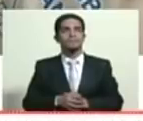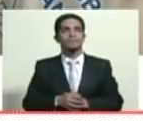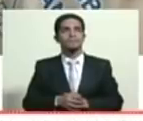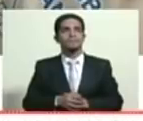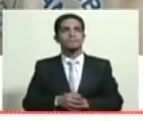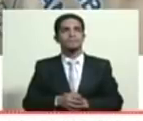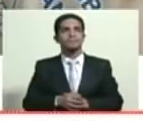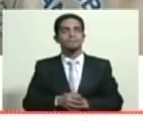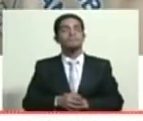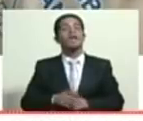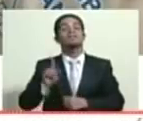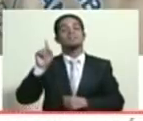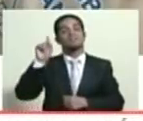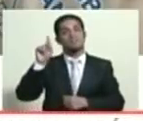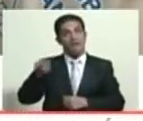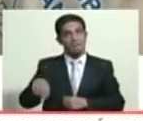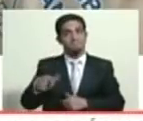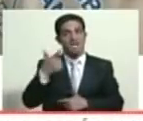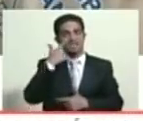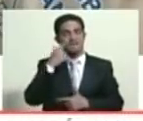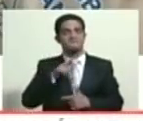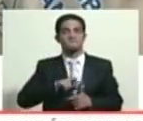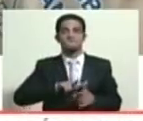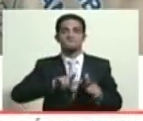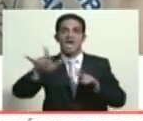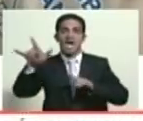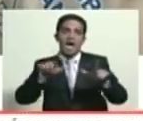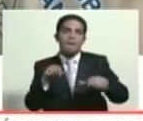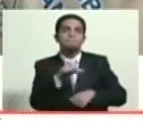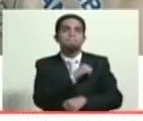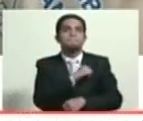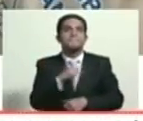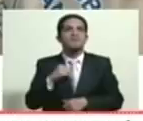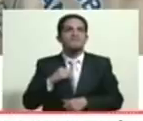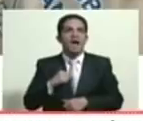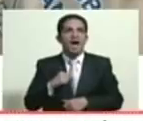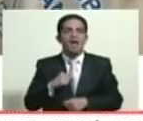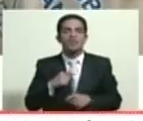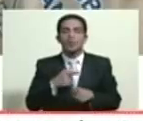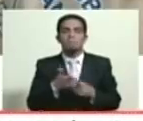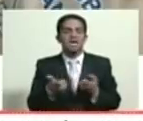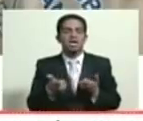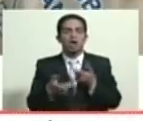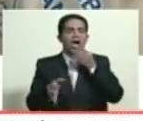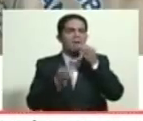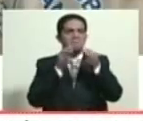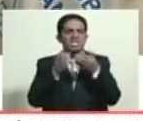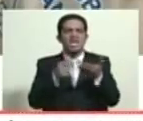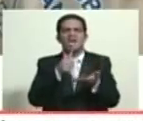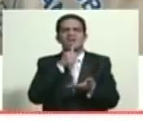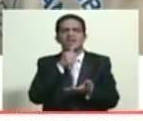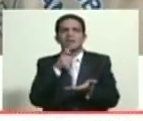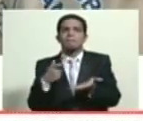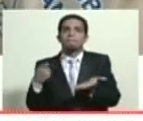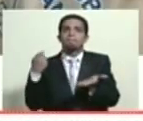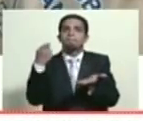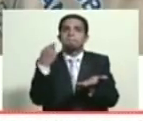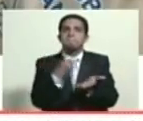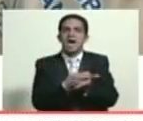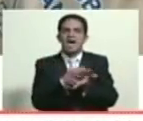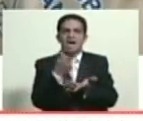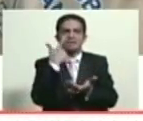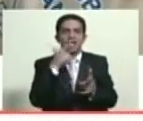utilizado aeronaves privadas o charter sin justificar de dónde han salido los recursos para sufragar